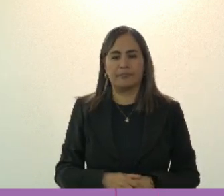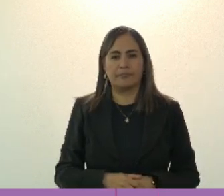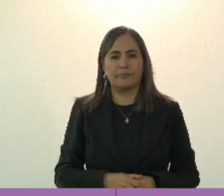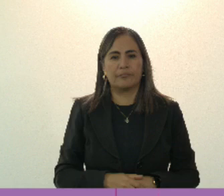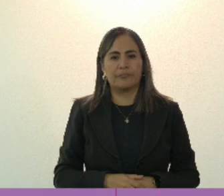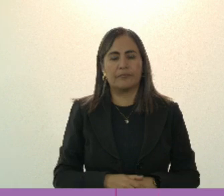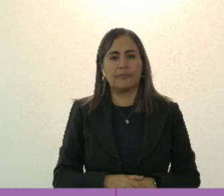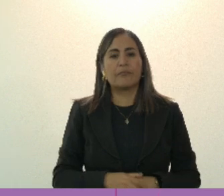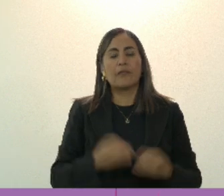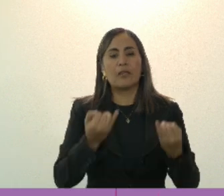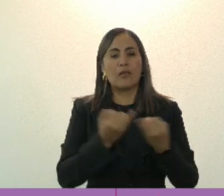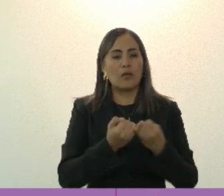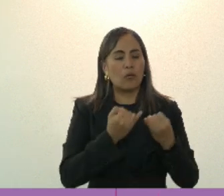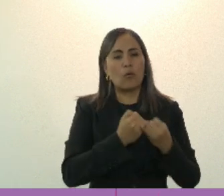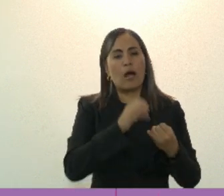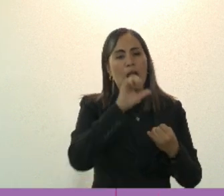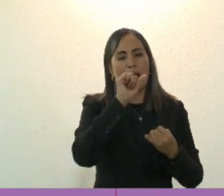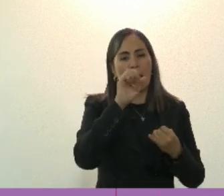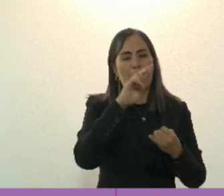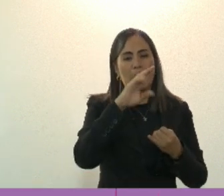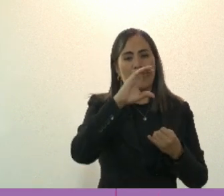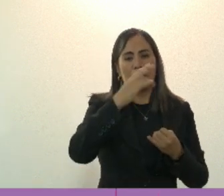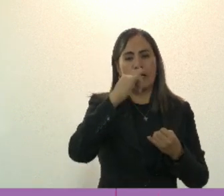clasificación archivística, 2 puntos y el numerito que va.